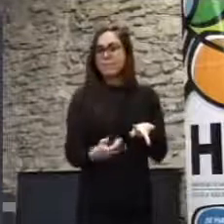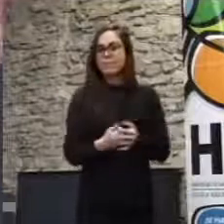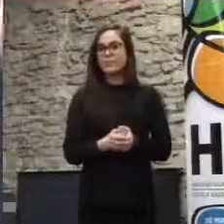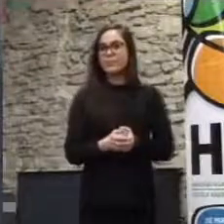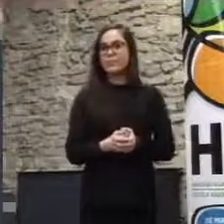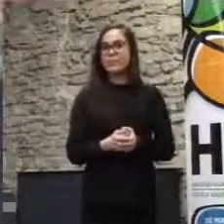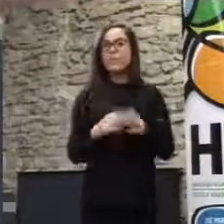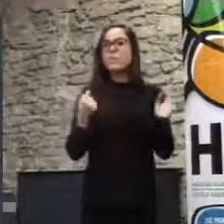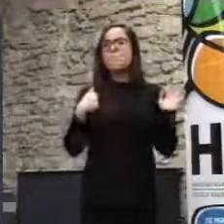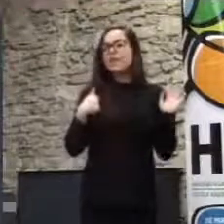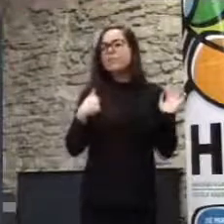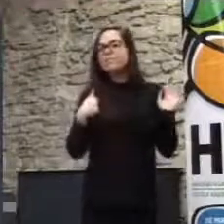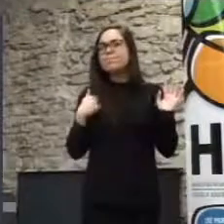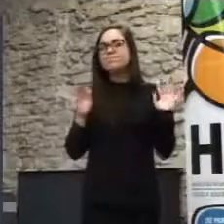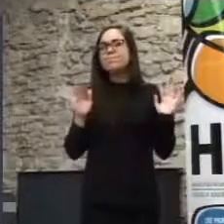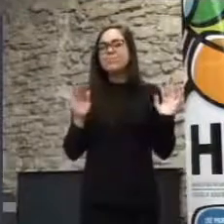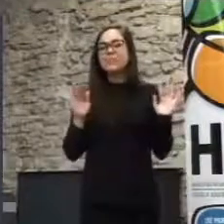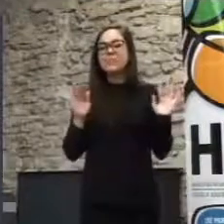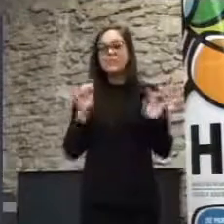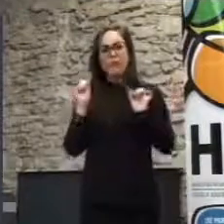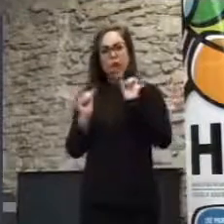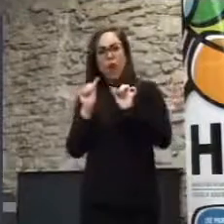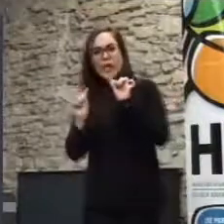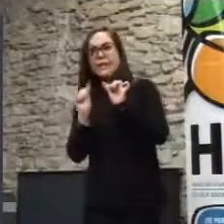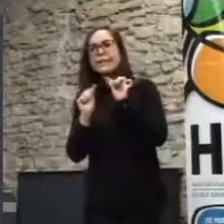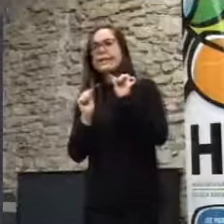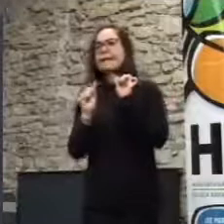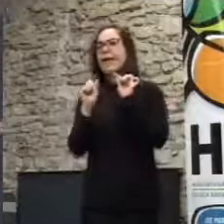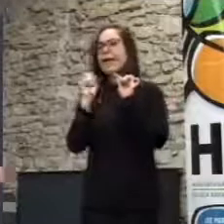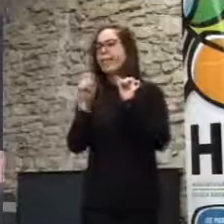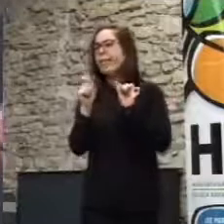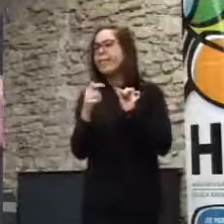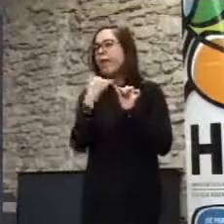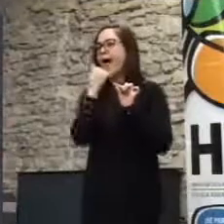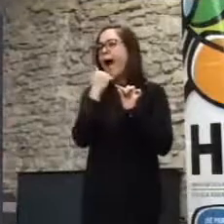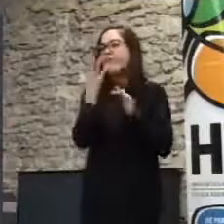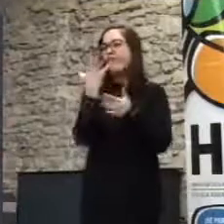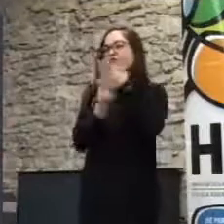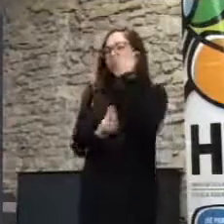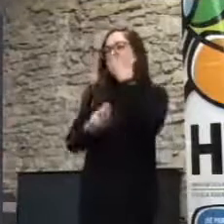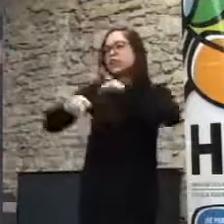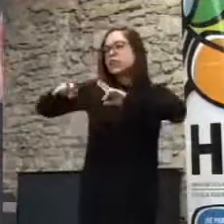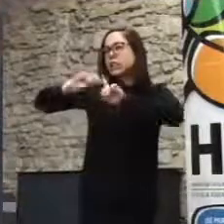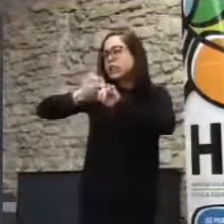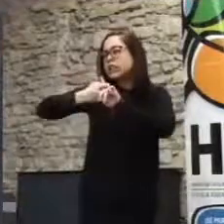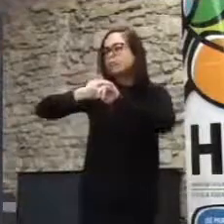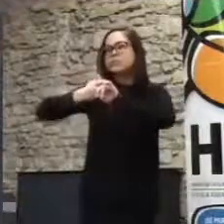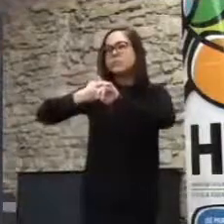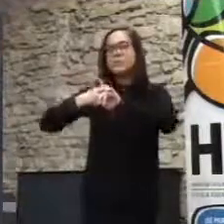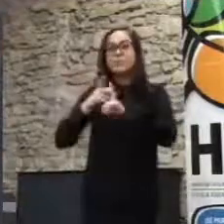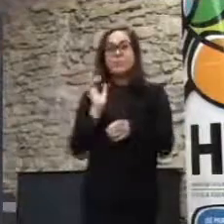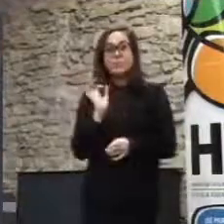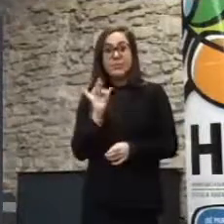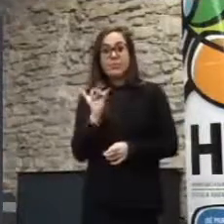rechazo. Pero yo esa parte de crítica, de buscarle siempre a todo la vuelta, sí, y a ver, los políticos